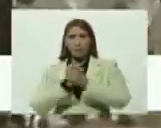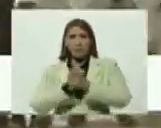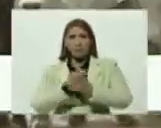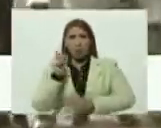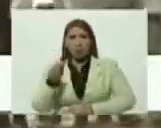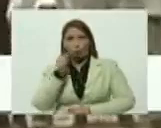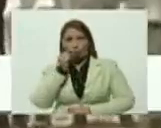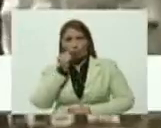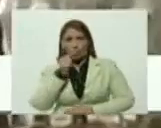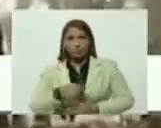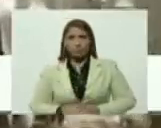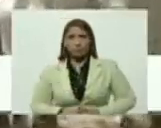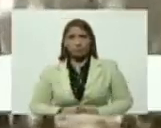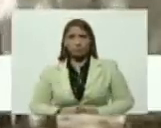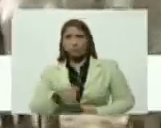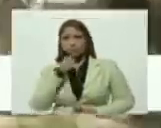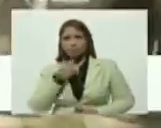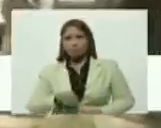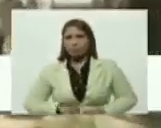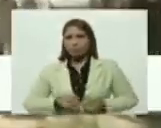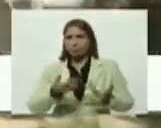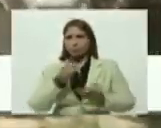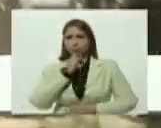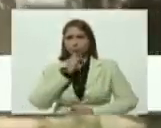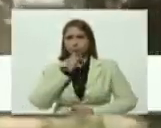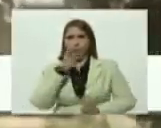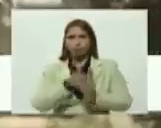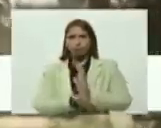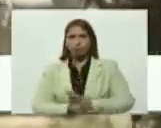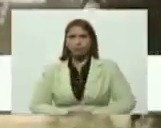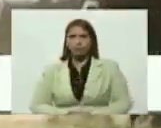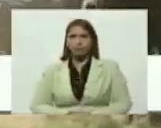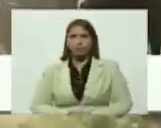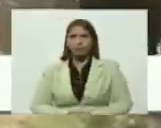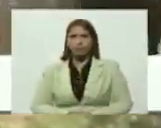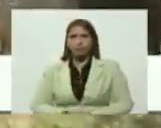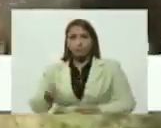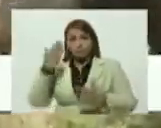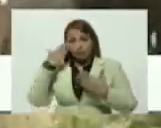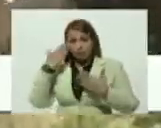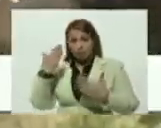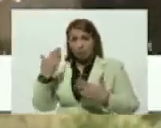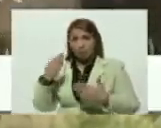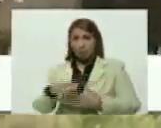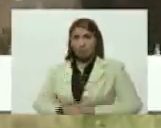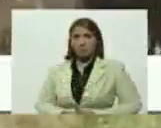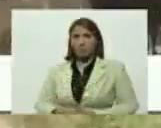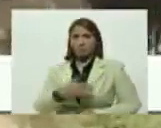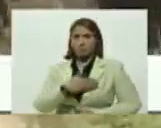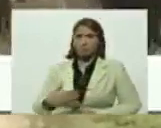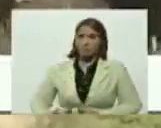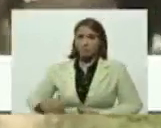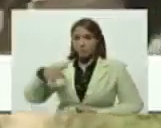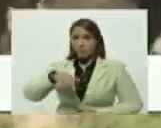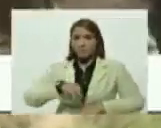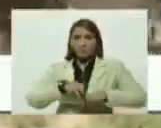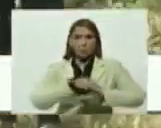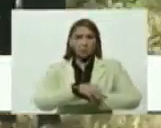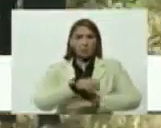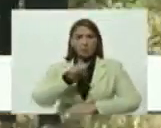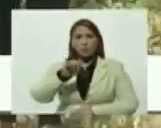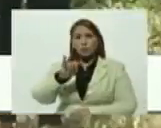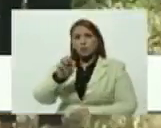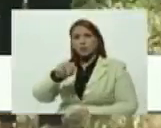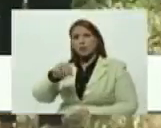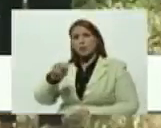Prado, quien le dará mayor información al respecto. Saludos, presidente. Desde esta tierra fértil del municipio Simón